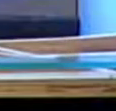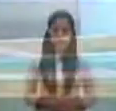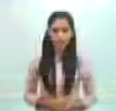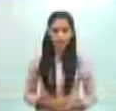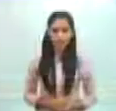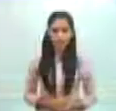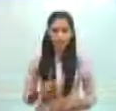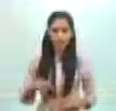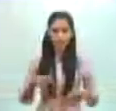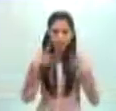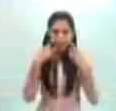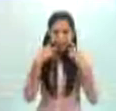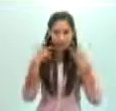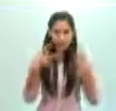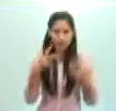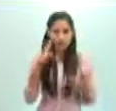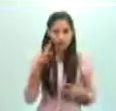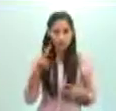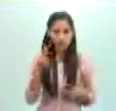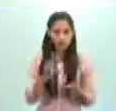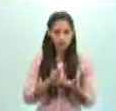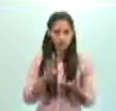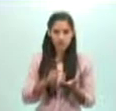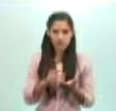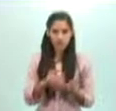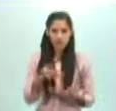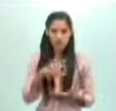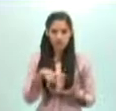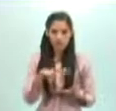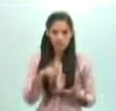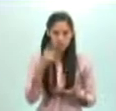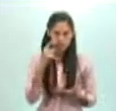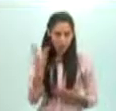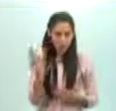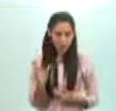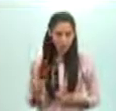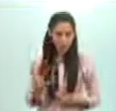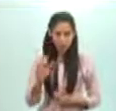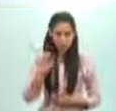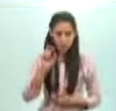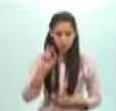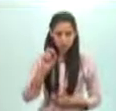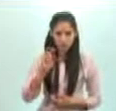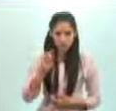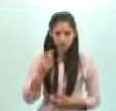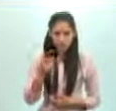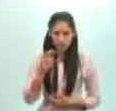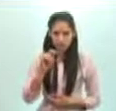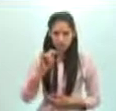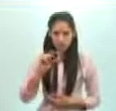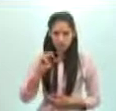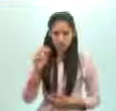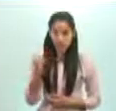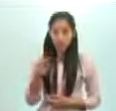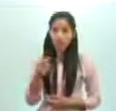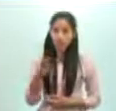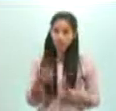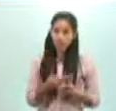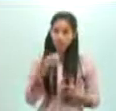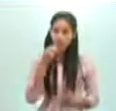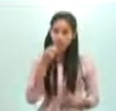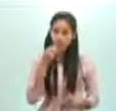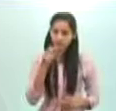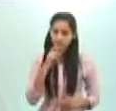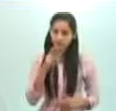Es importante que busquen en su libro de texto donde aparece el poema Sonatina para que puedan responder cada una de